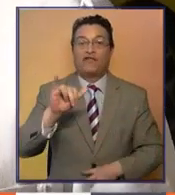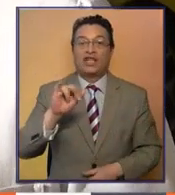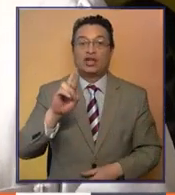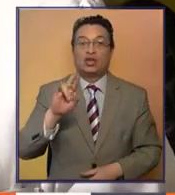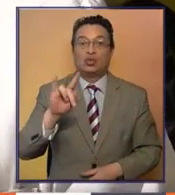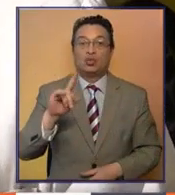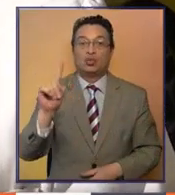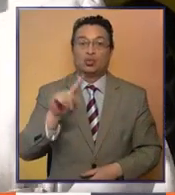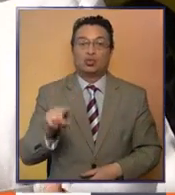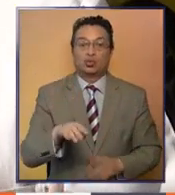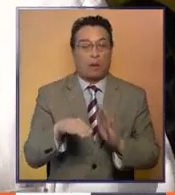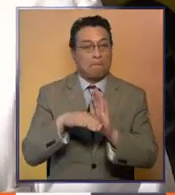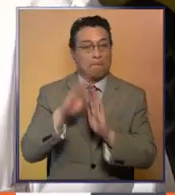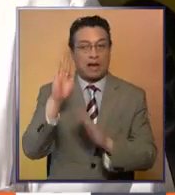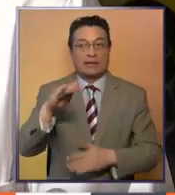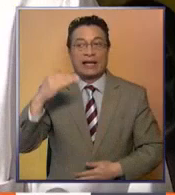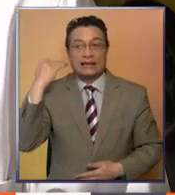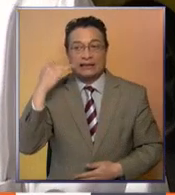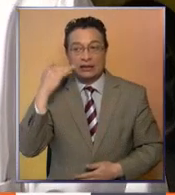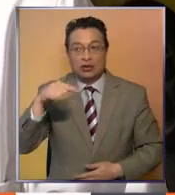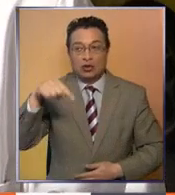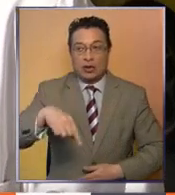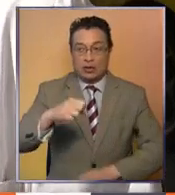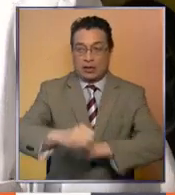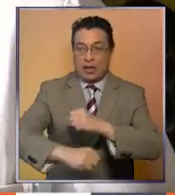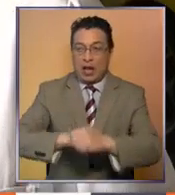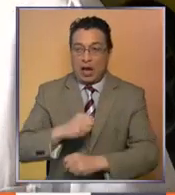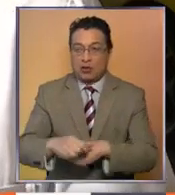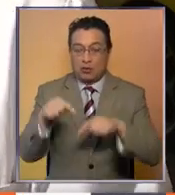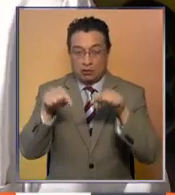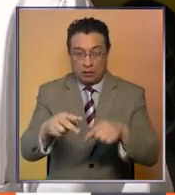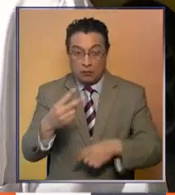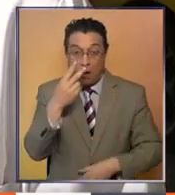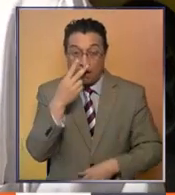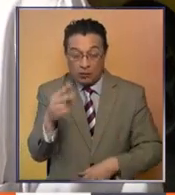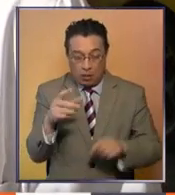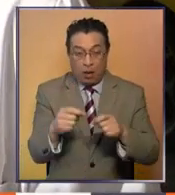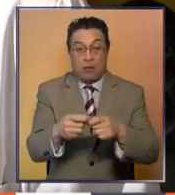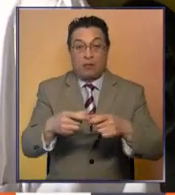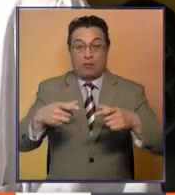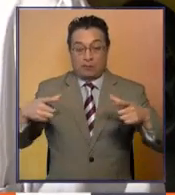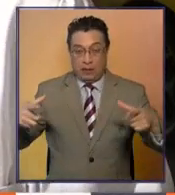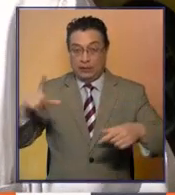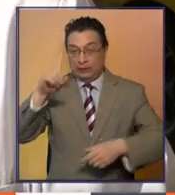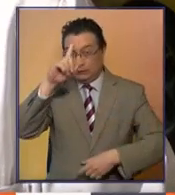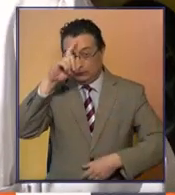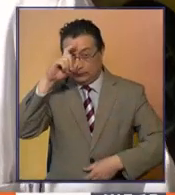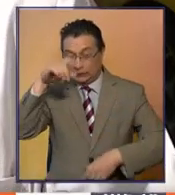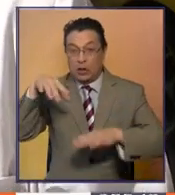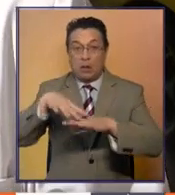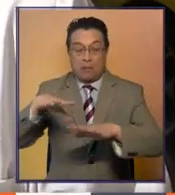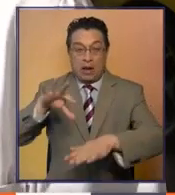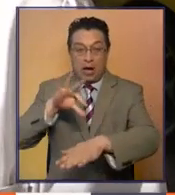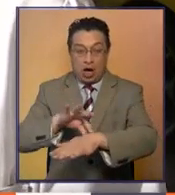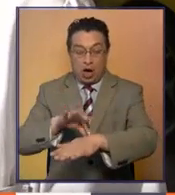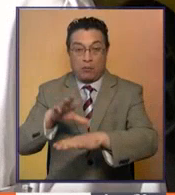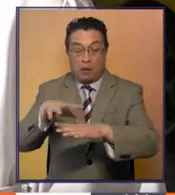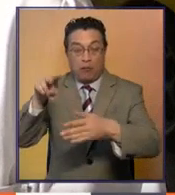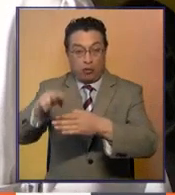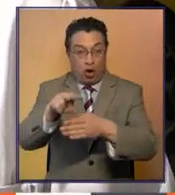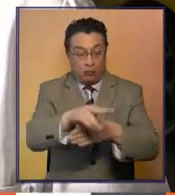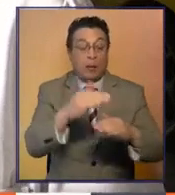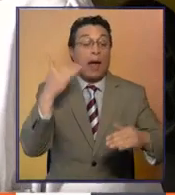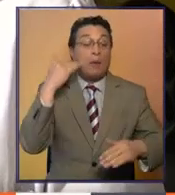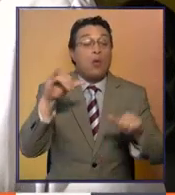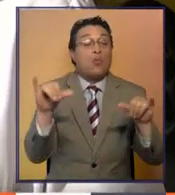para los niños este año y eso lo hemos visto. Tuvimos que aumentar la capacidad de la clínica desde el punto de vista de camas críticas, de camas de